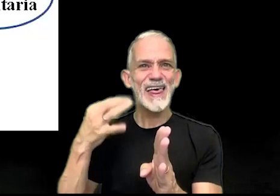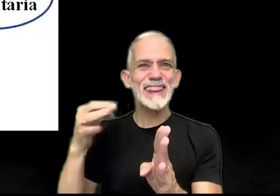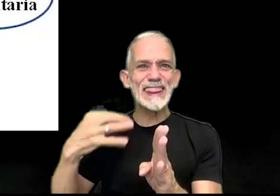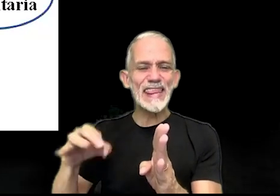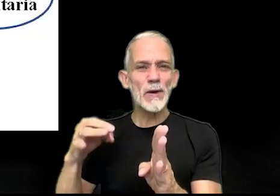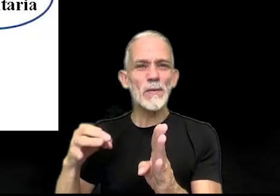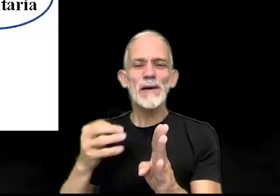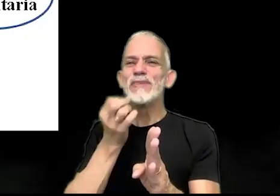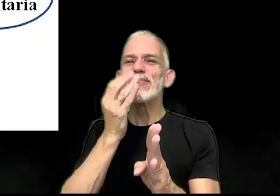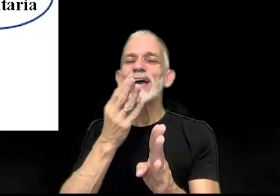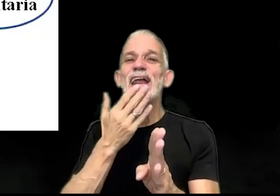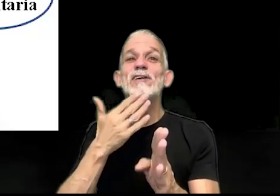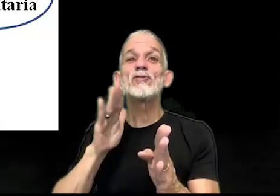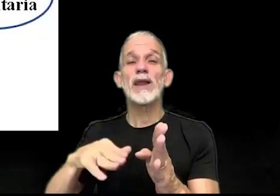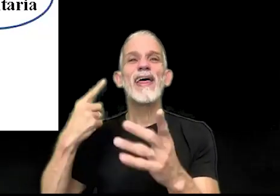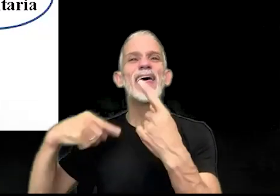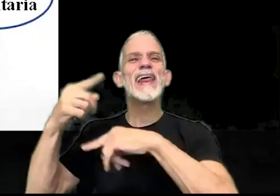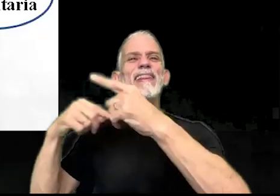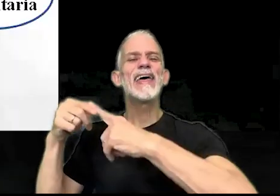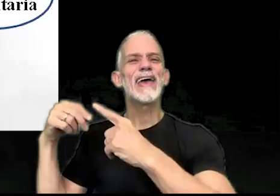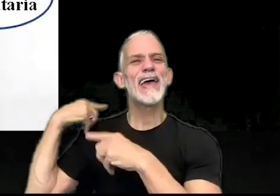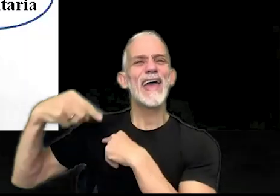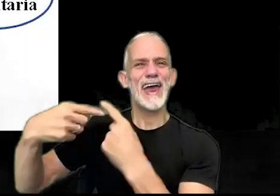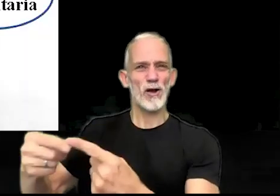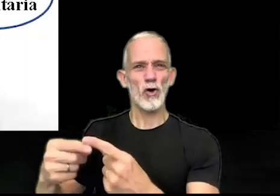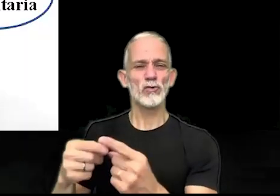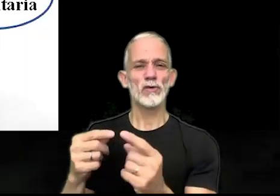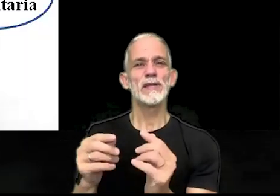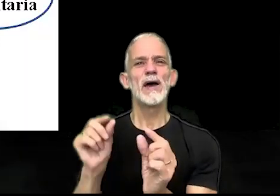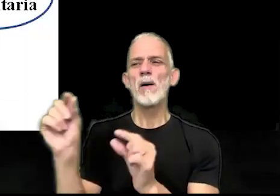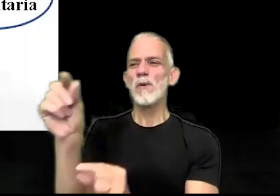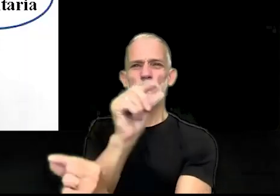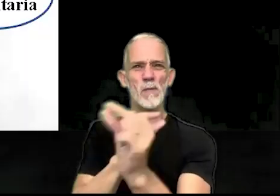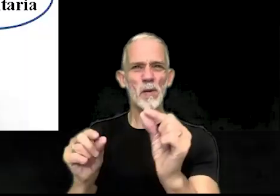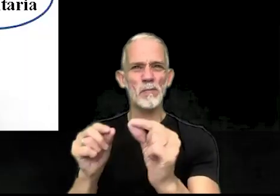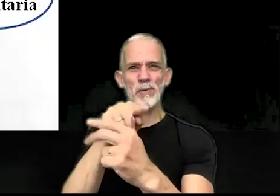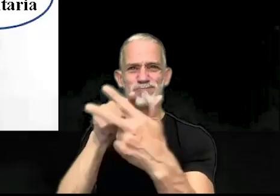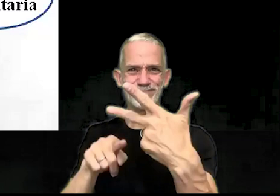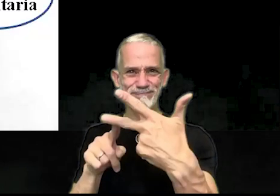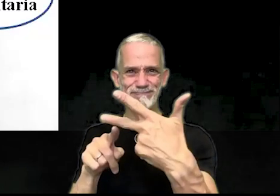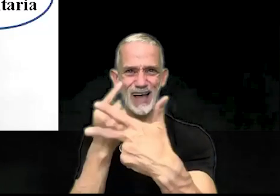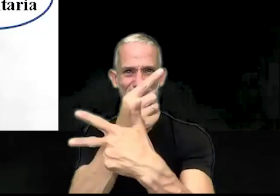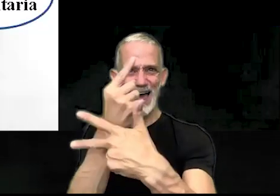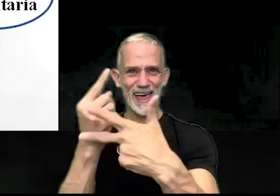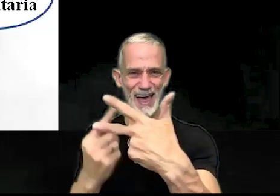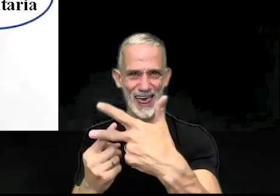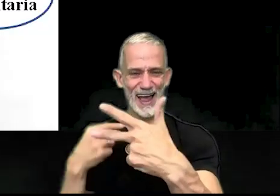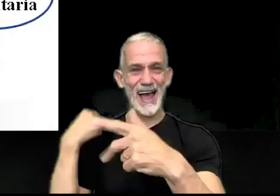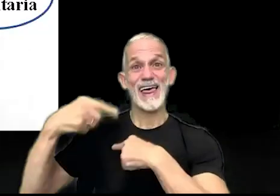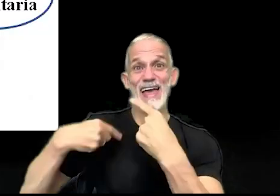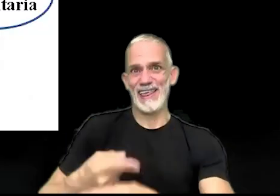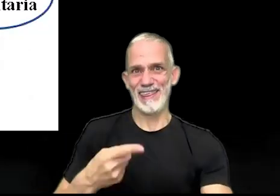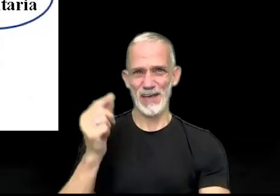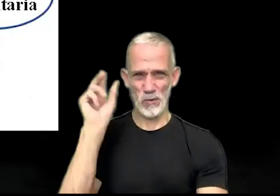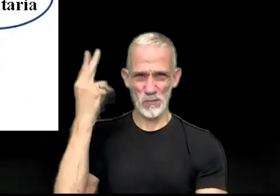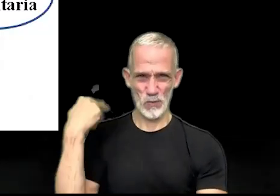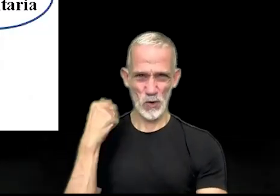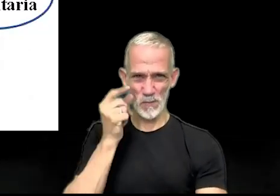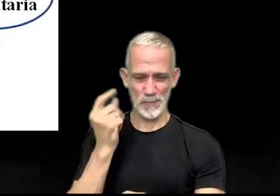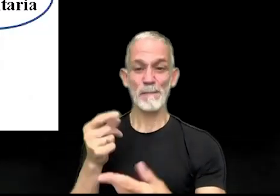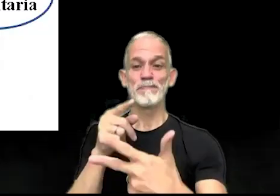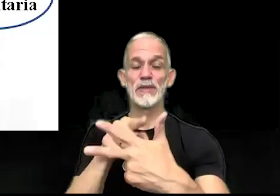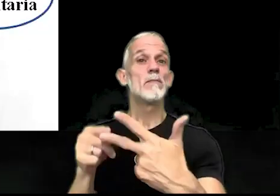aplicar la declaratoria de herederos y el prorrateo de lo que le corresponde a cada heredero. ¿Por